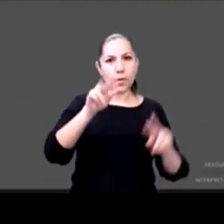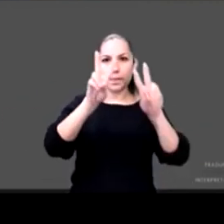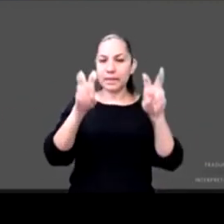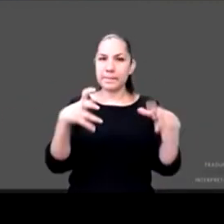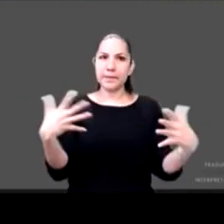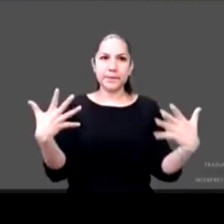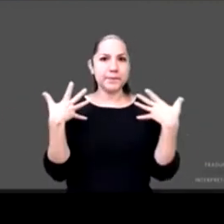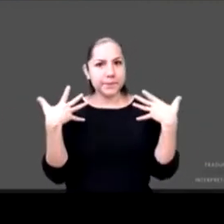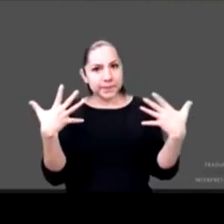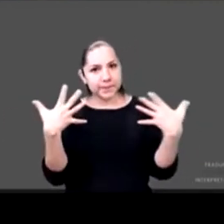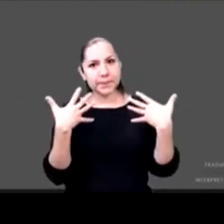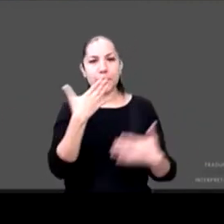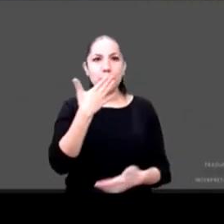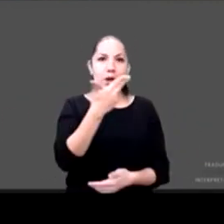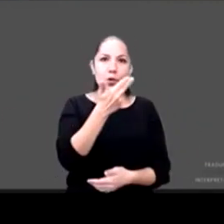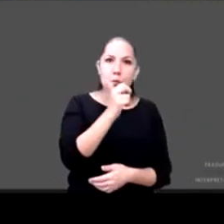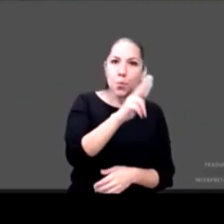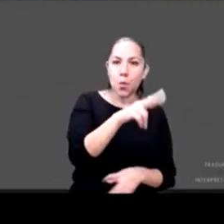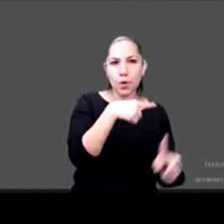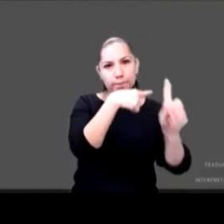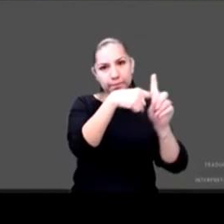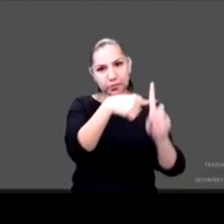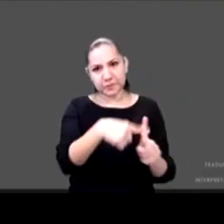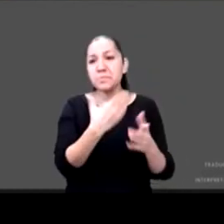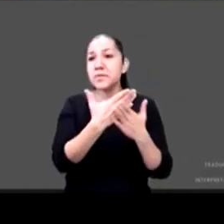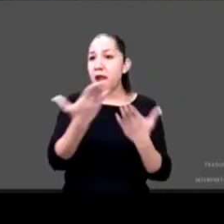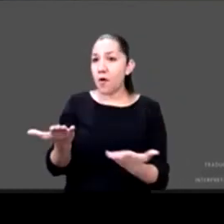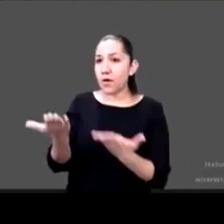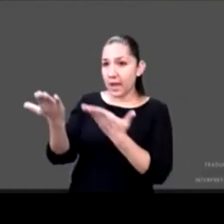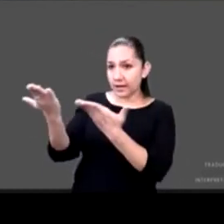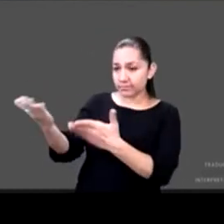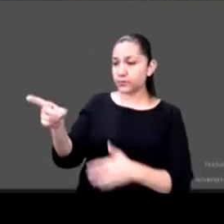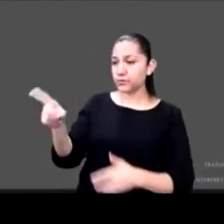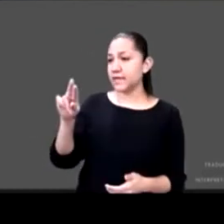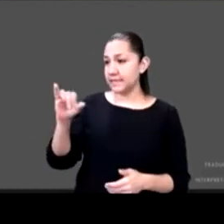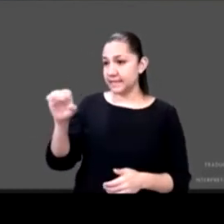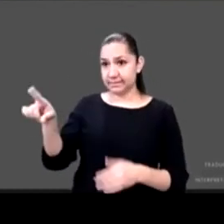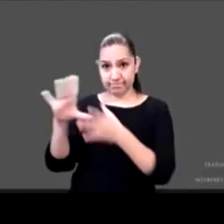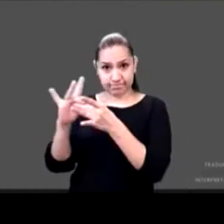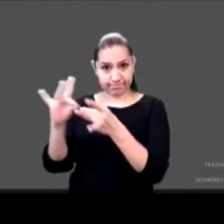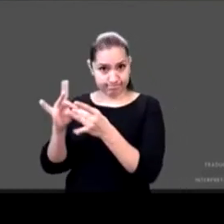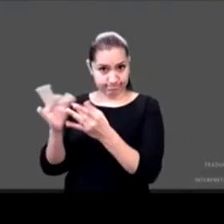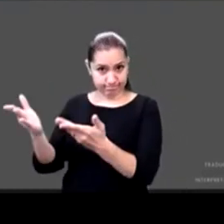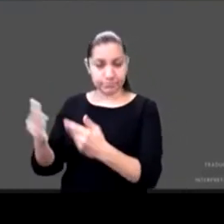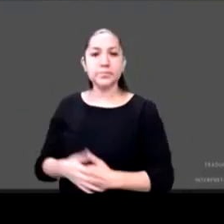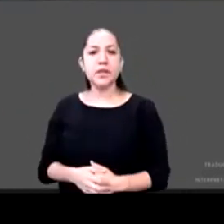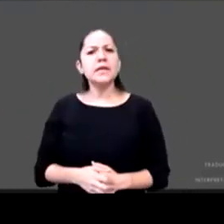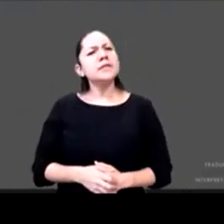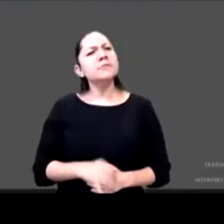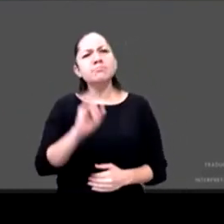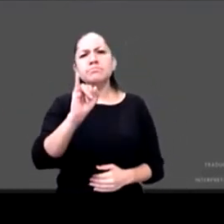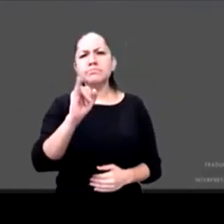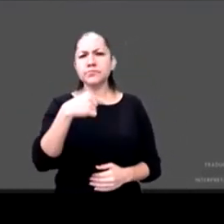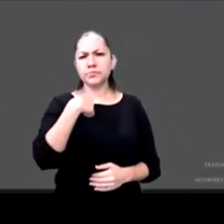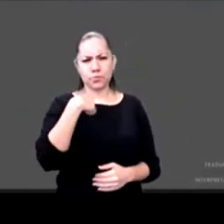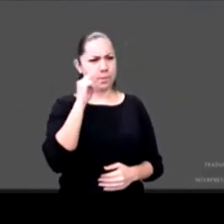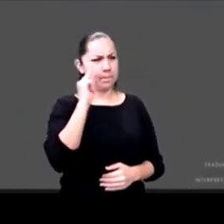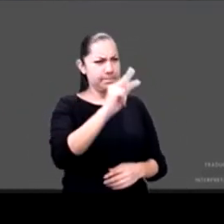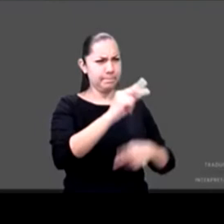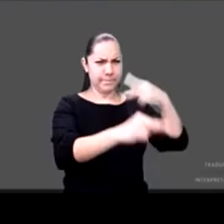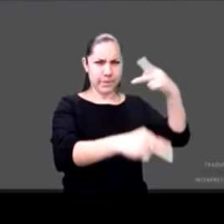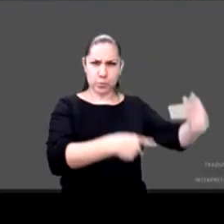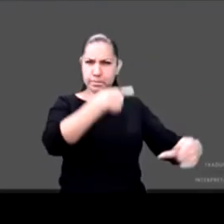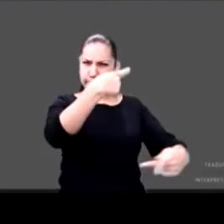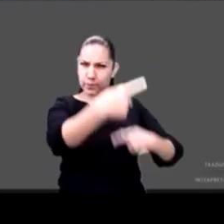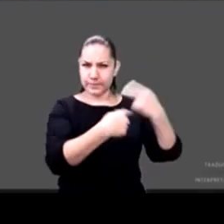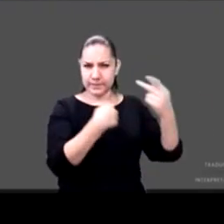profundizar? A mí me gustaría contestar algunas de las preguntas que han estado llegando. En particular, hay una que mandó